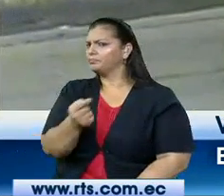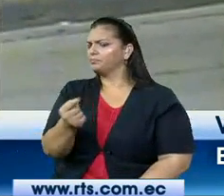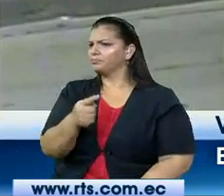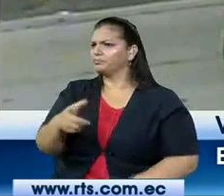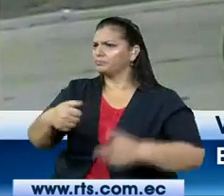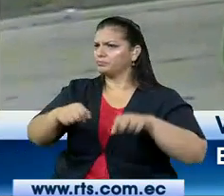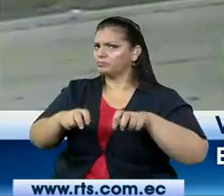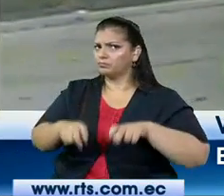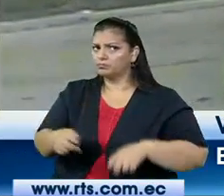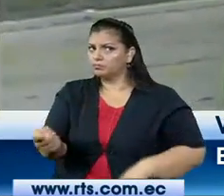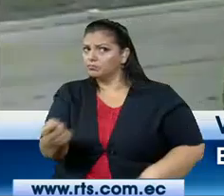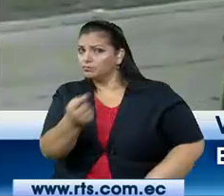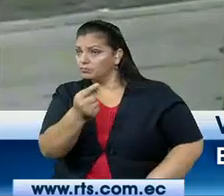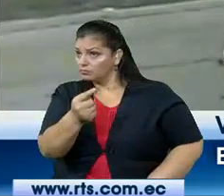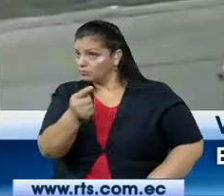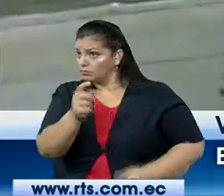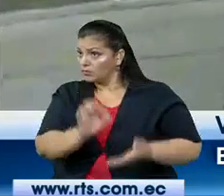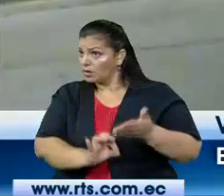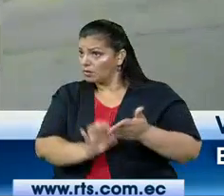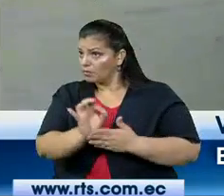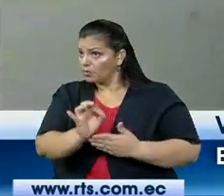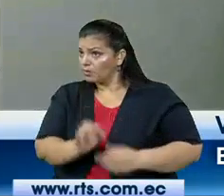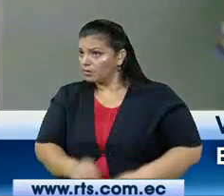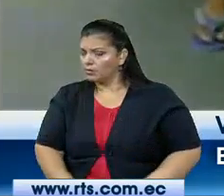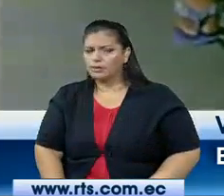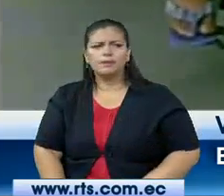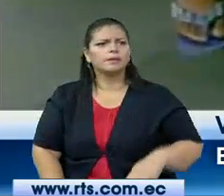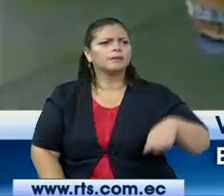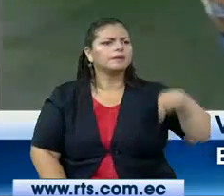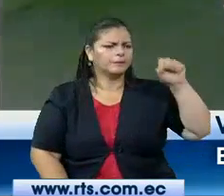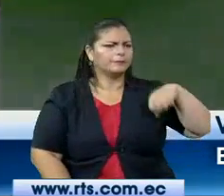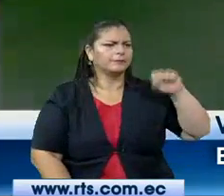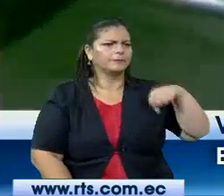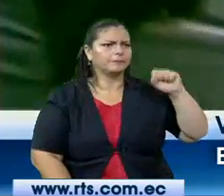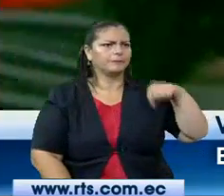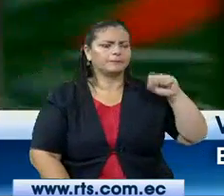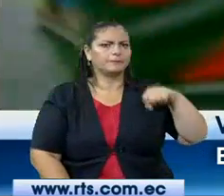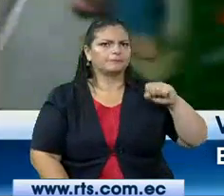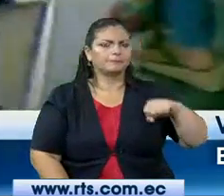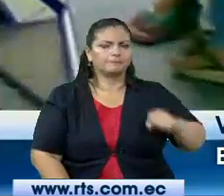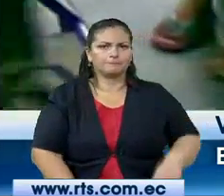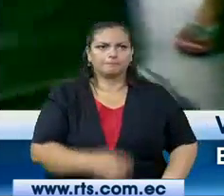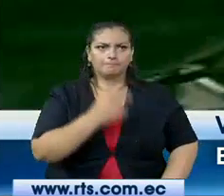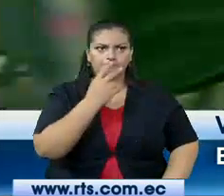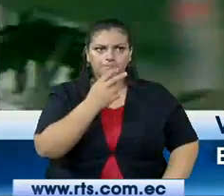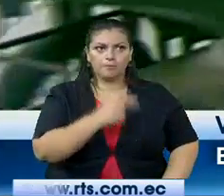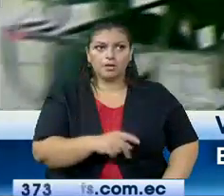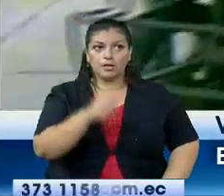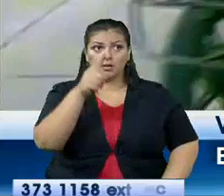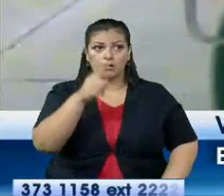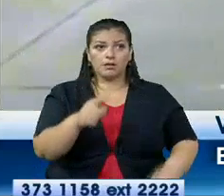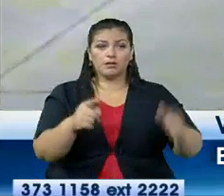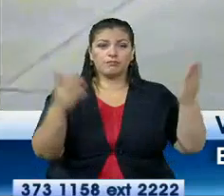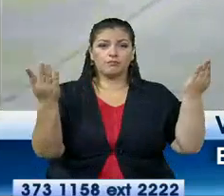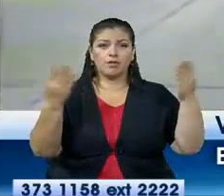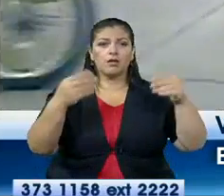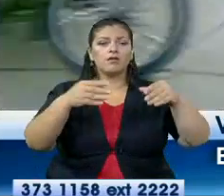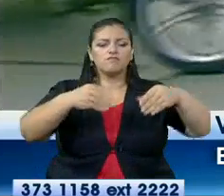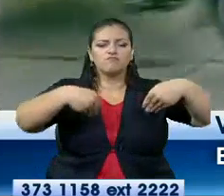serán legalizadas? Sí, esta es una tricimoto que deberá ser ya cambiada por una de las homologadas,